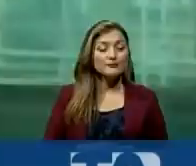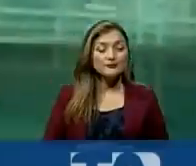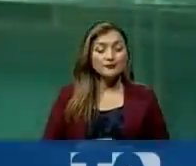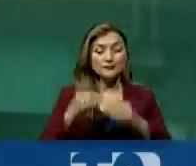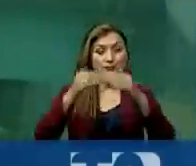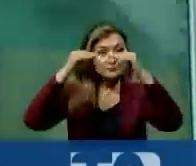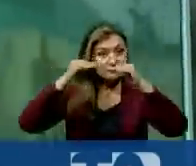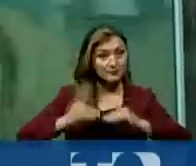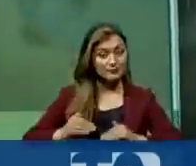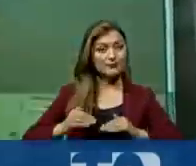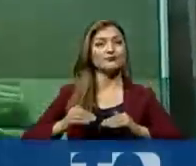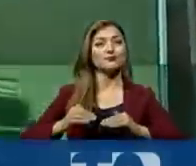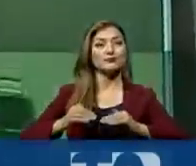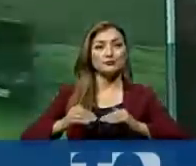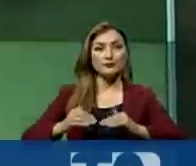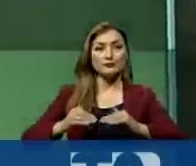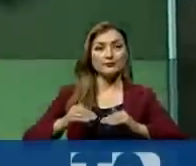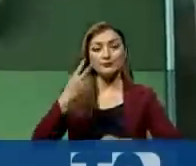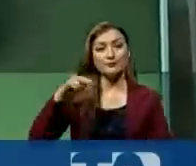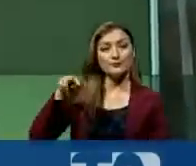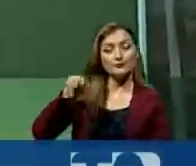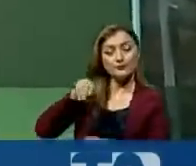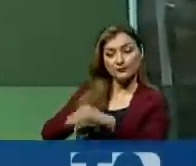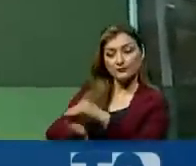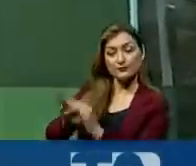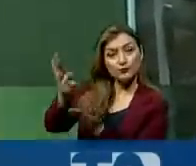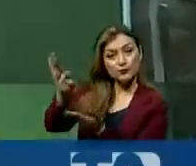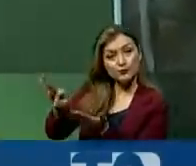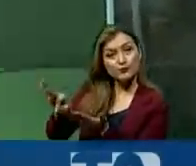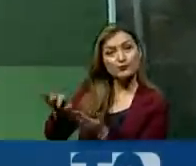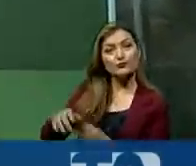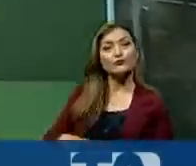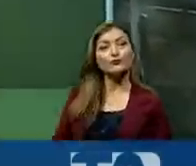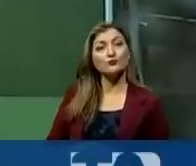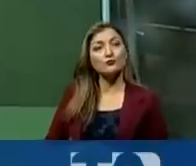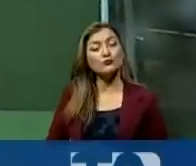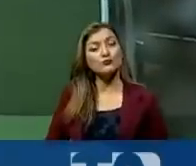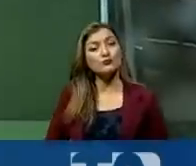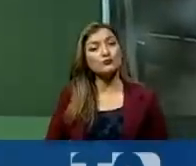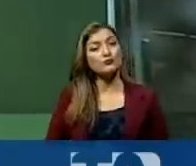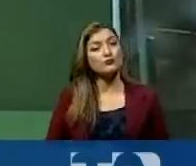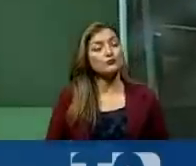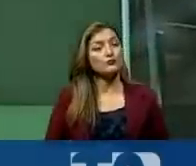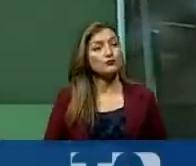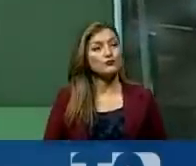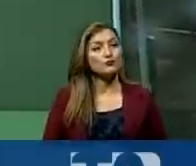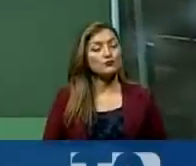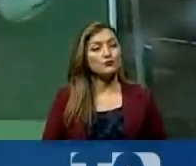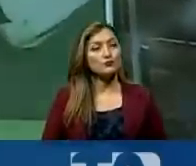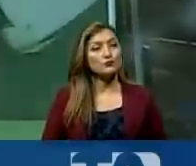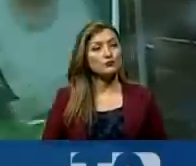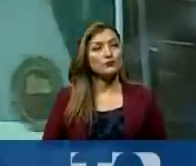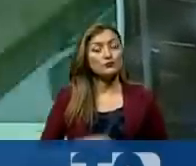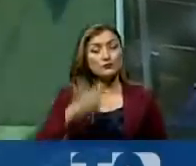visualizar el ingreso a ese es el espacio es donde está también un piquete policial